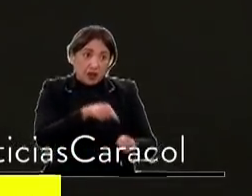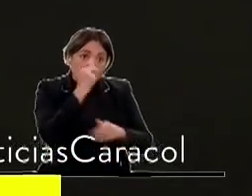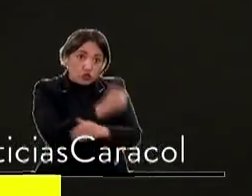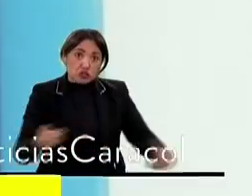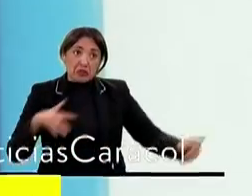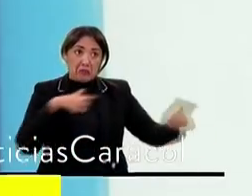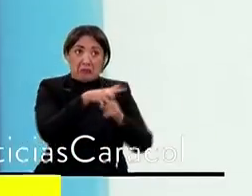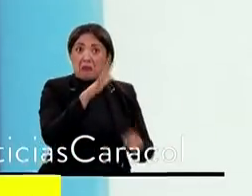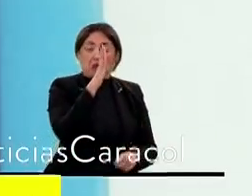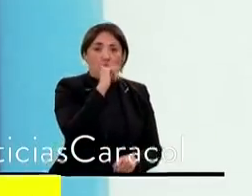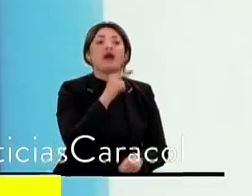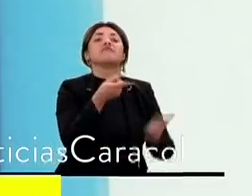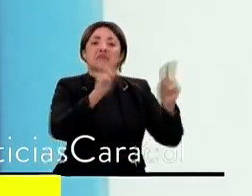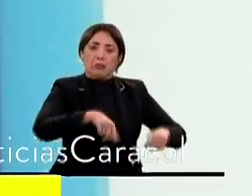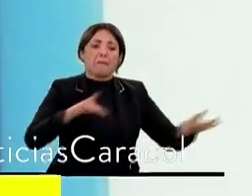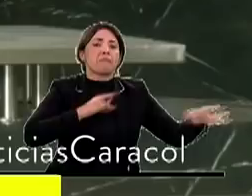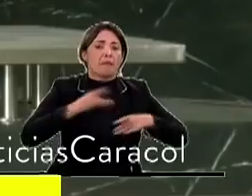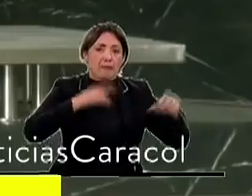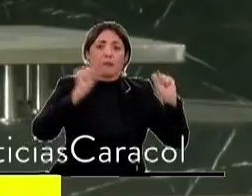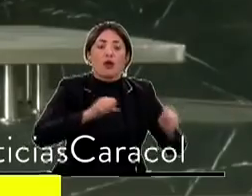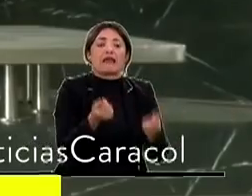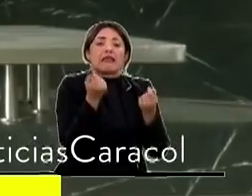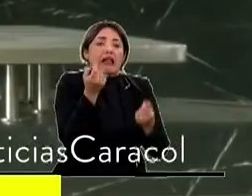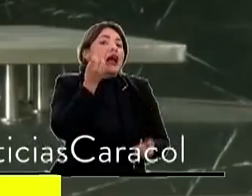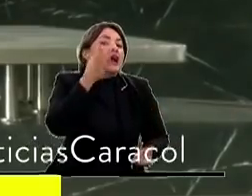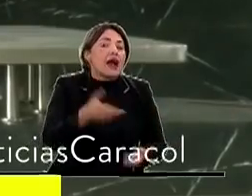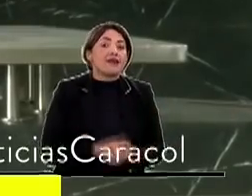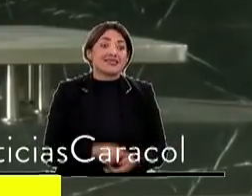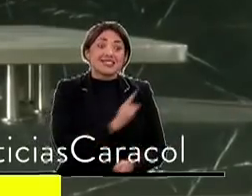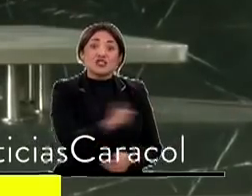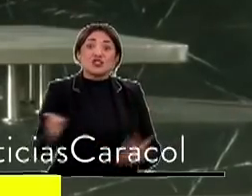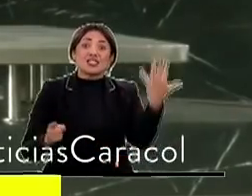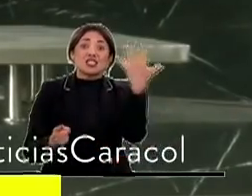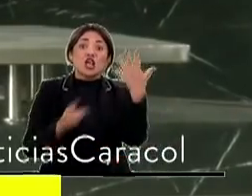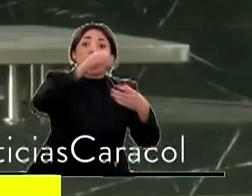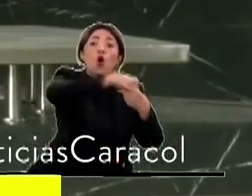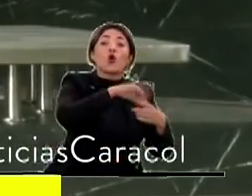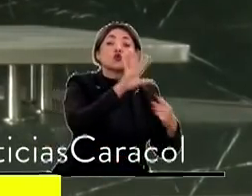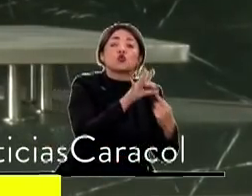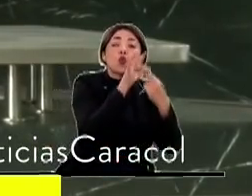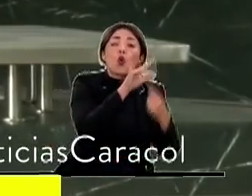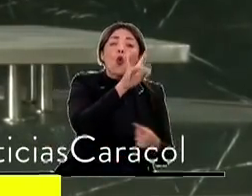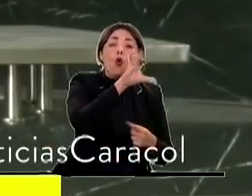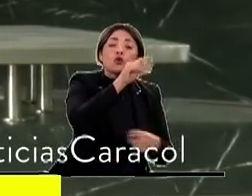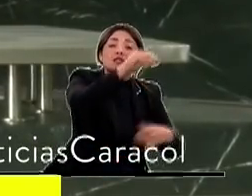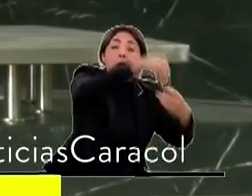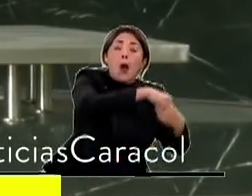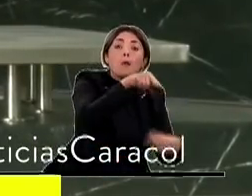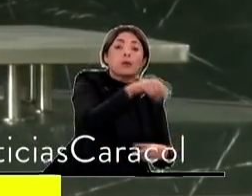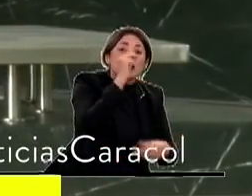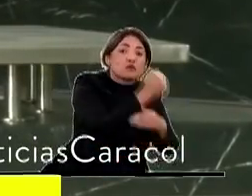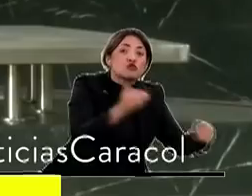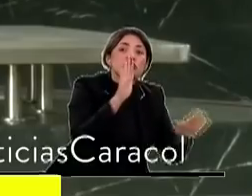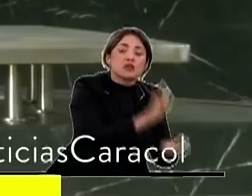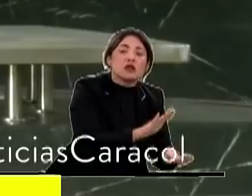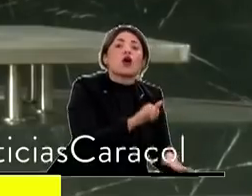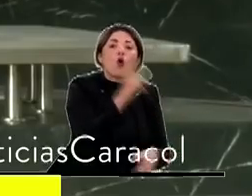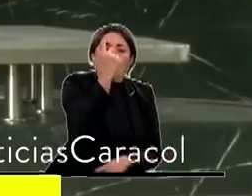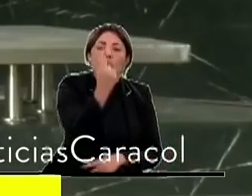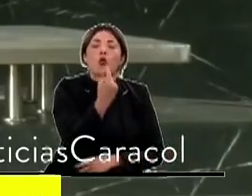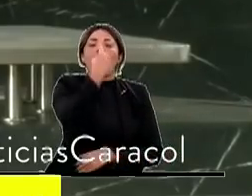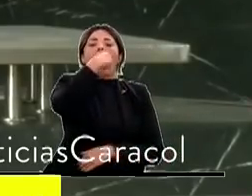este virus y también pueden agravarse. De esos 5 niños en cuidado especial pediátrico, solo uno de ellos está intubado, que es un niño de 6